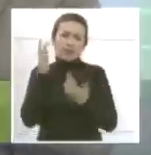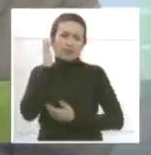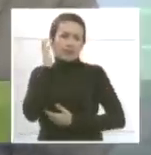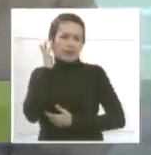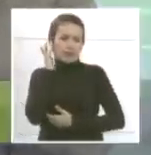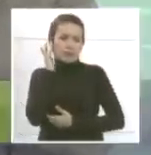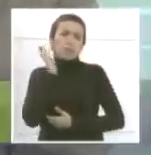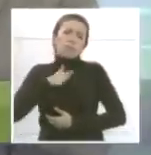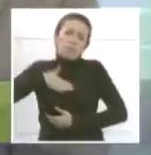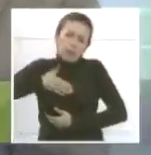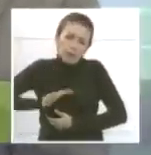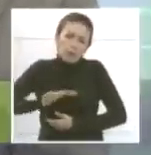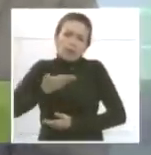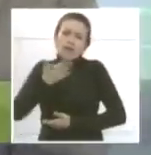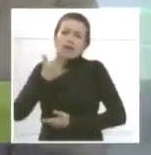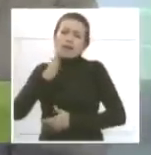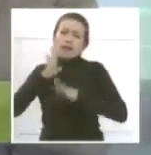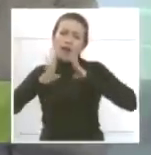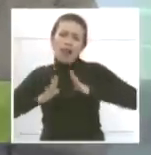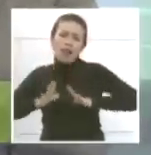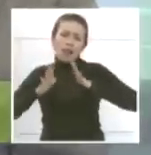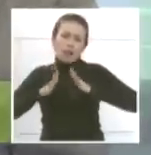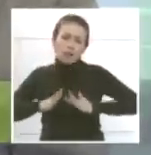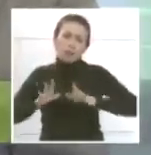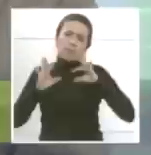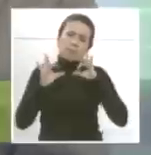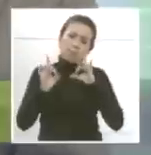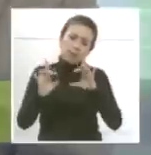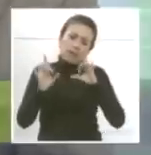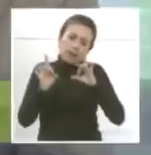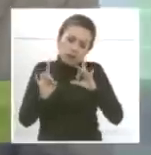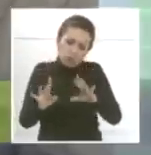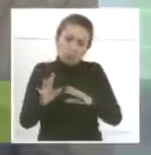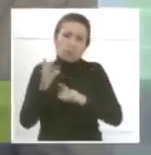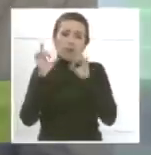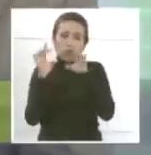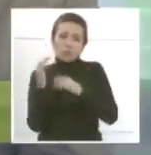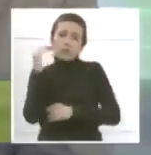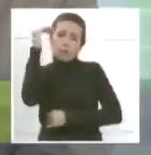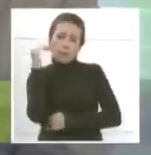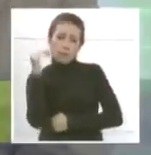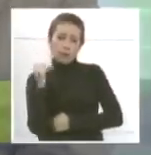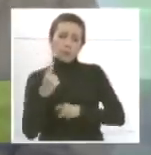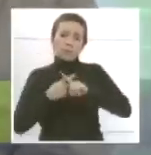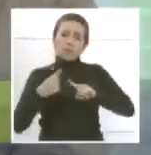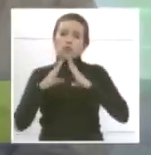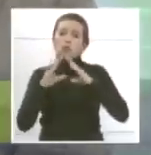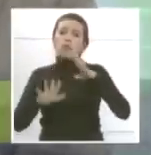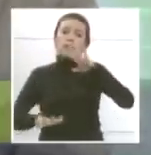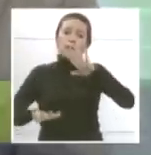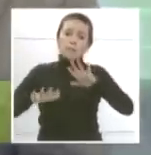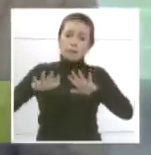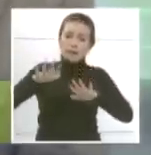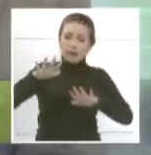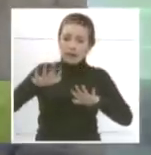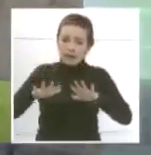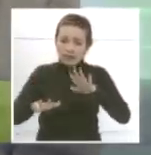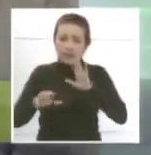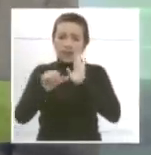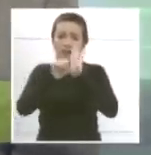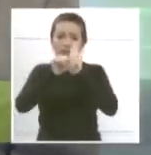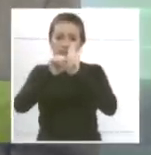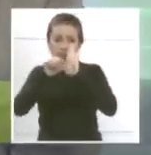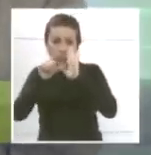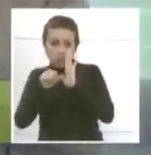para poder aliviar el dolor del paciente y para que el dolor postoperatorio sea menor. Y depende también de la magnitud de la cirugía.